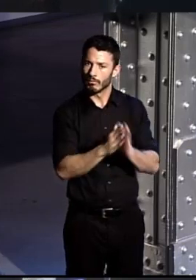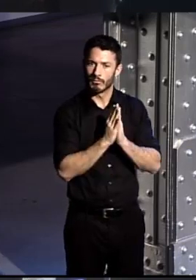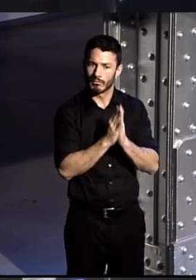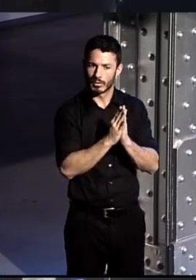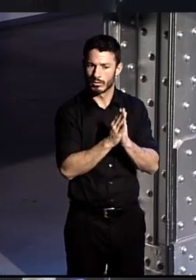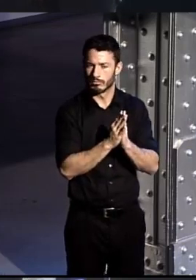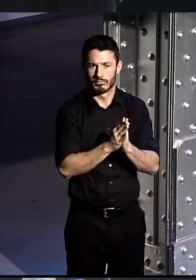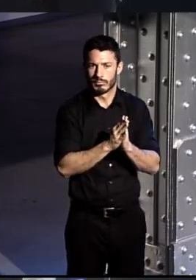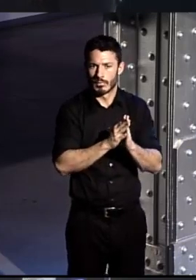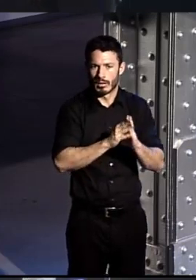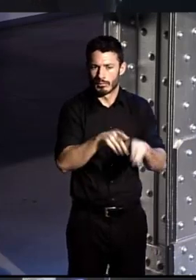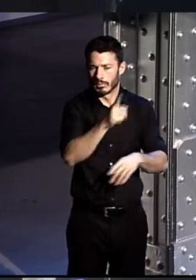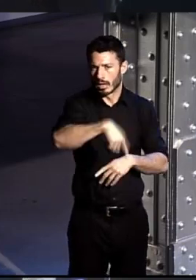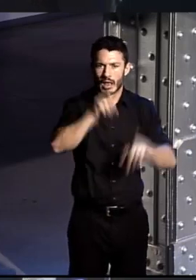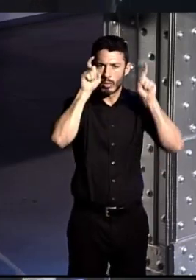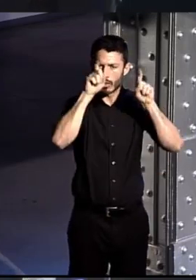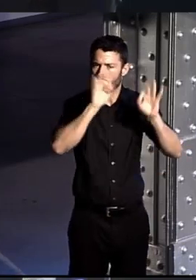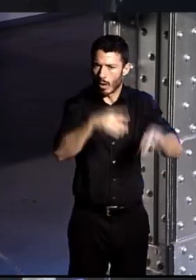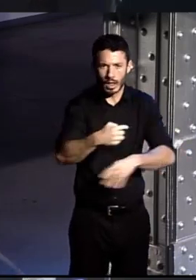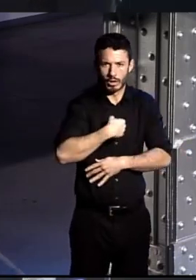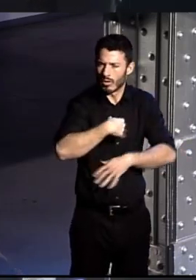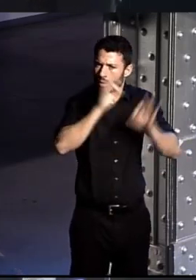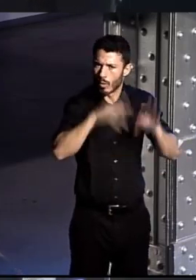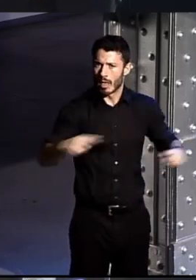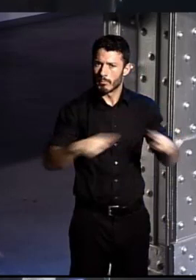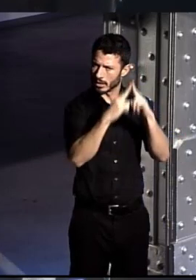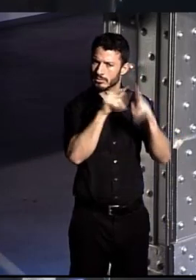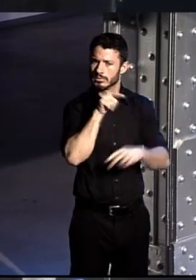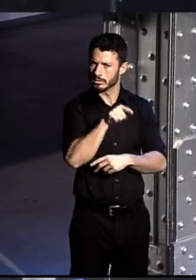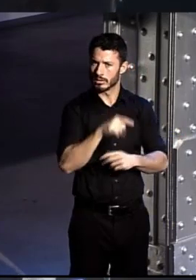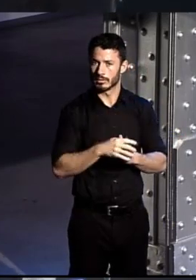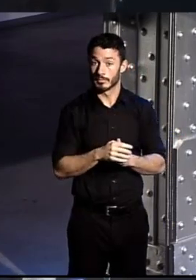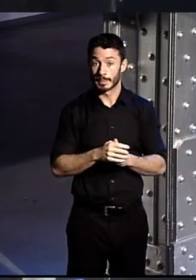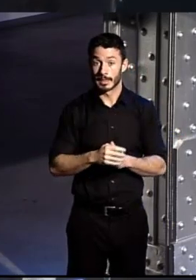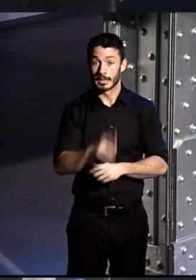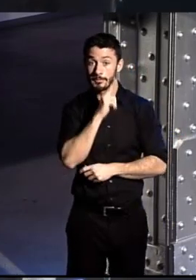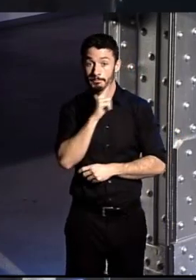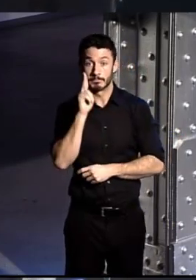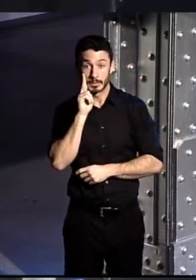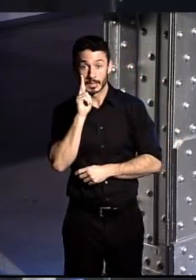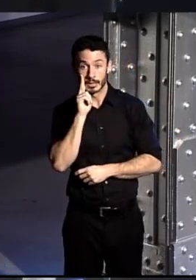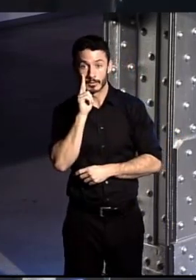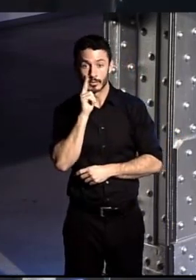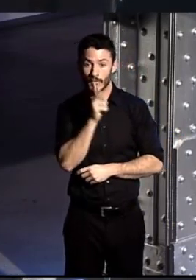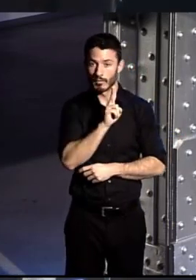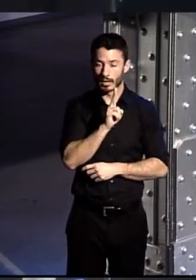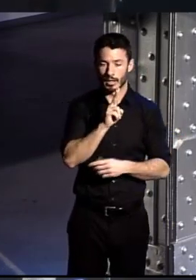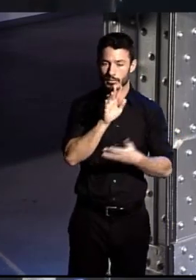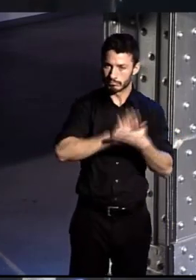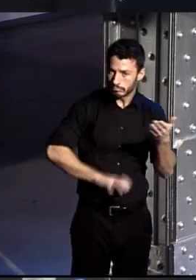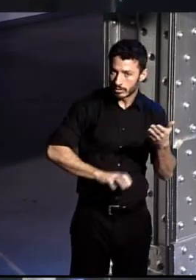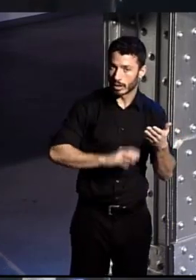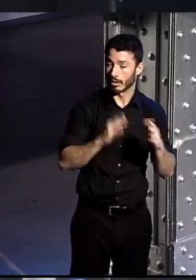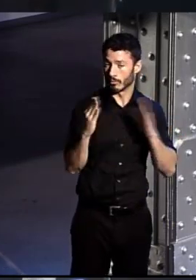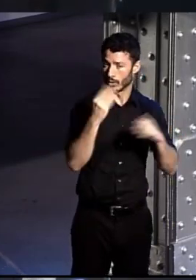París como la que él estaba teniendo. Respecto a la madre, él enviaba sus textos a la casa, cuando los primeros textos de